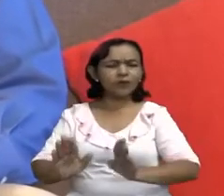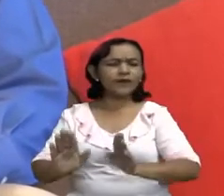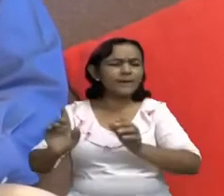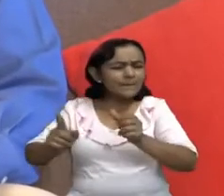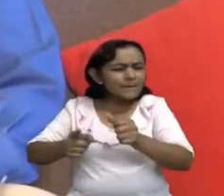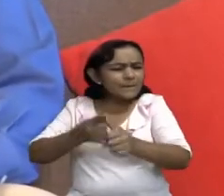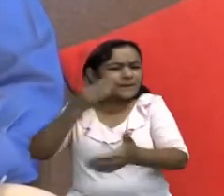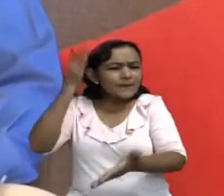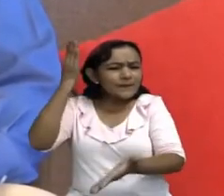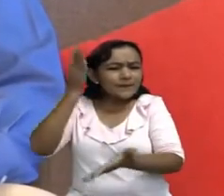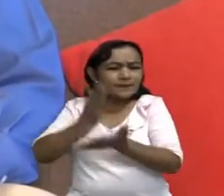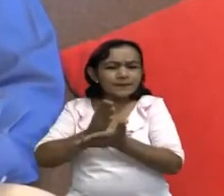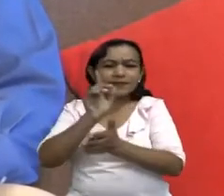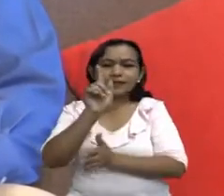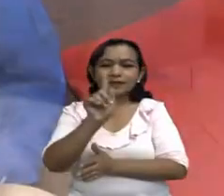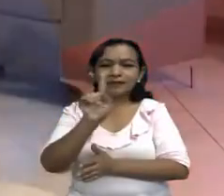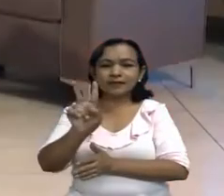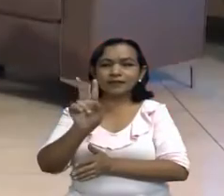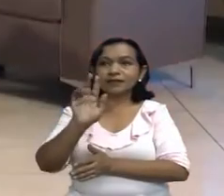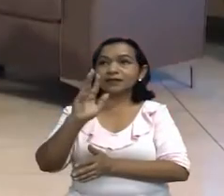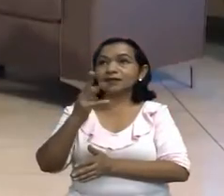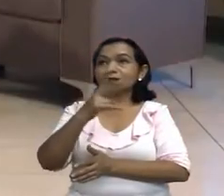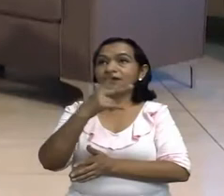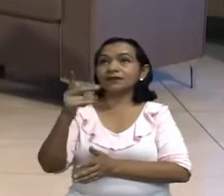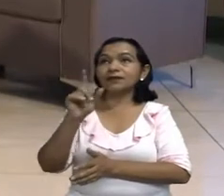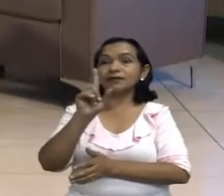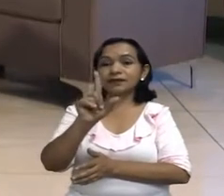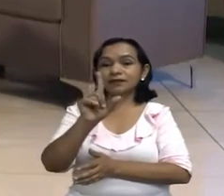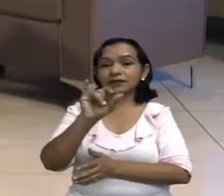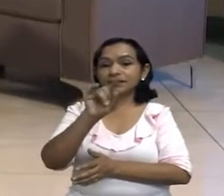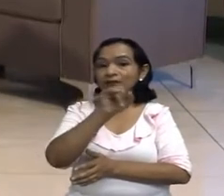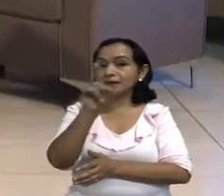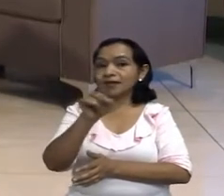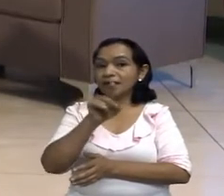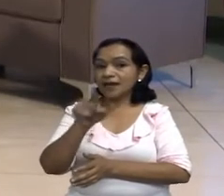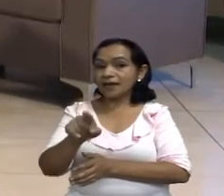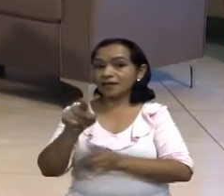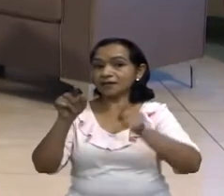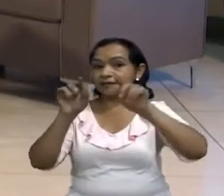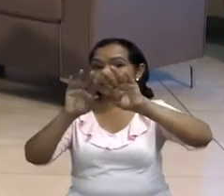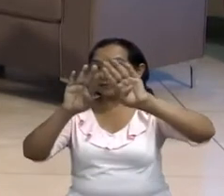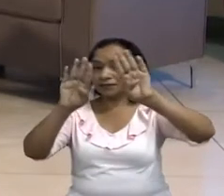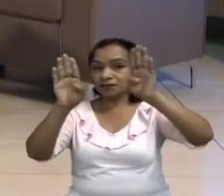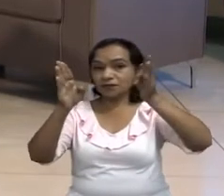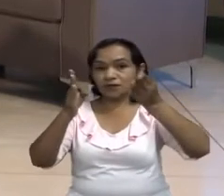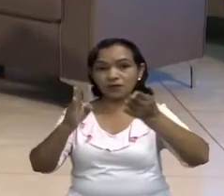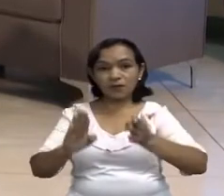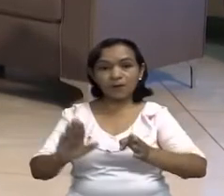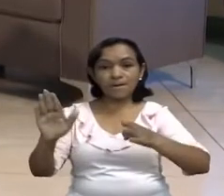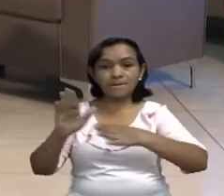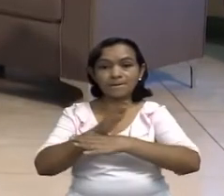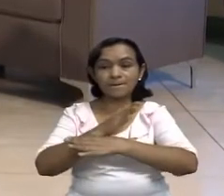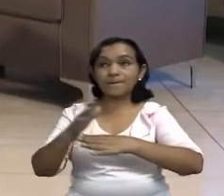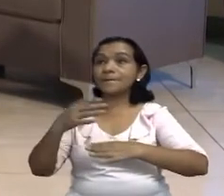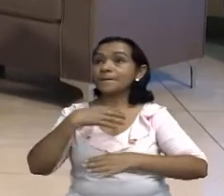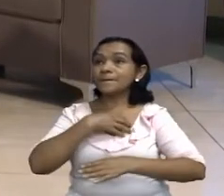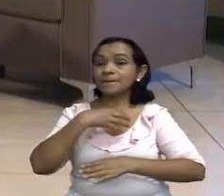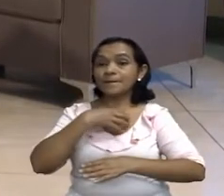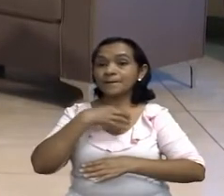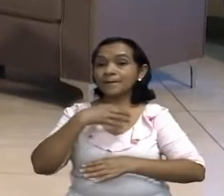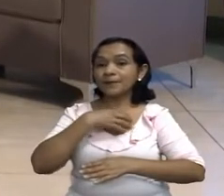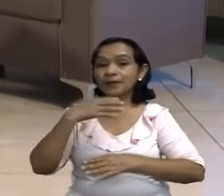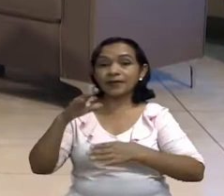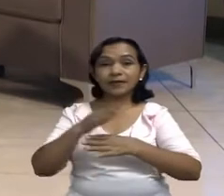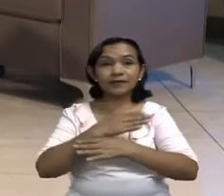del roster del canal, la compañera Liz Escoto, quien es periodista, pero también ha estado en diversos cargos dentro de la